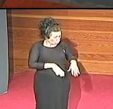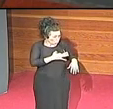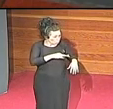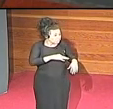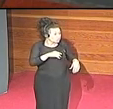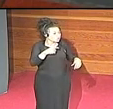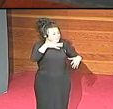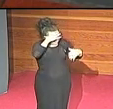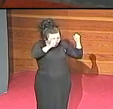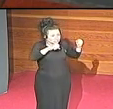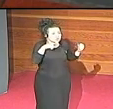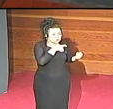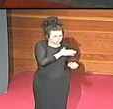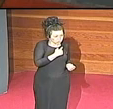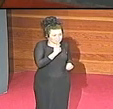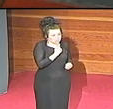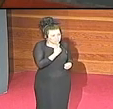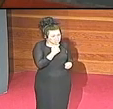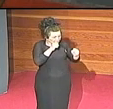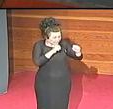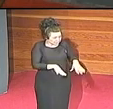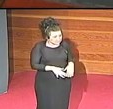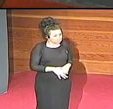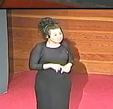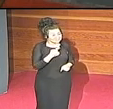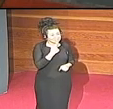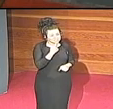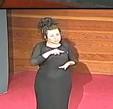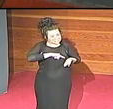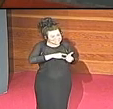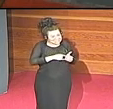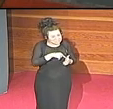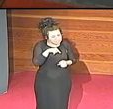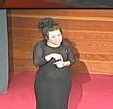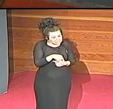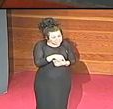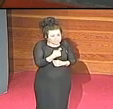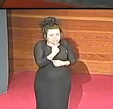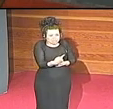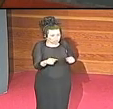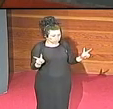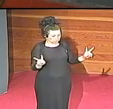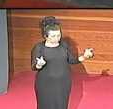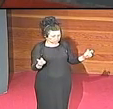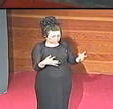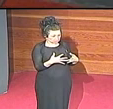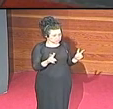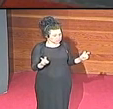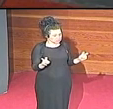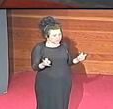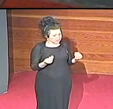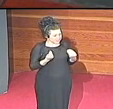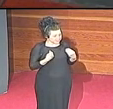diplomático ruso, me refiero, este sistema, y cito, vive dentro de